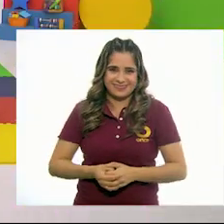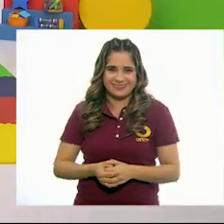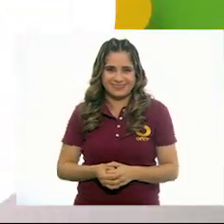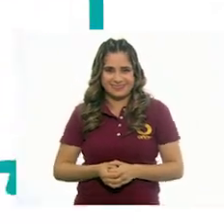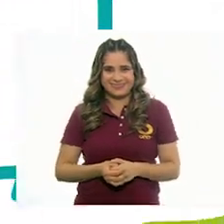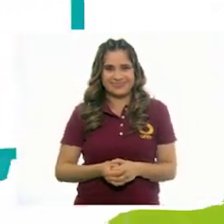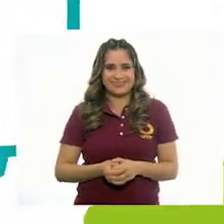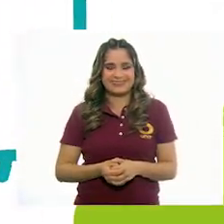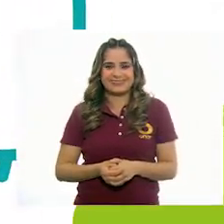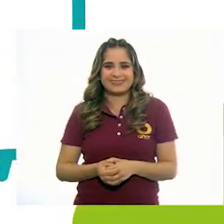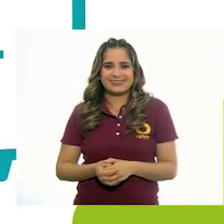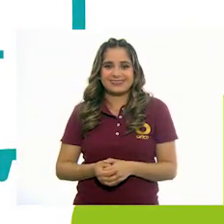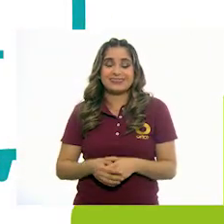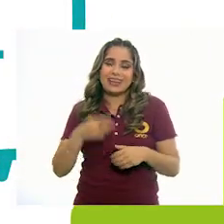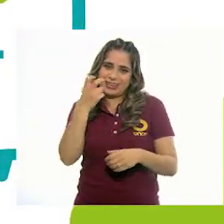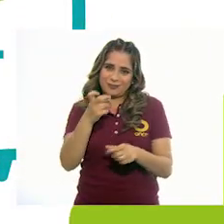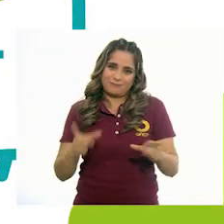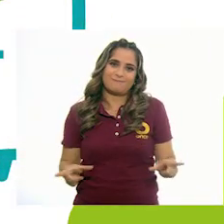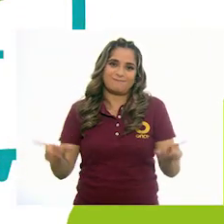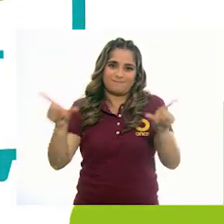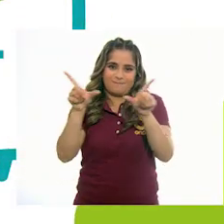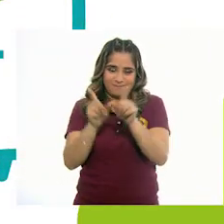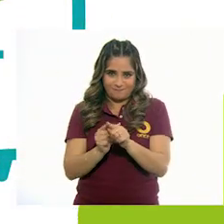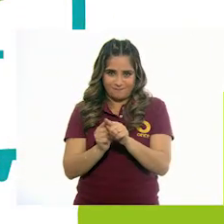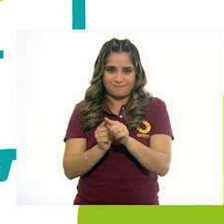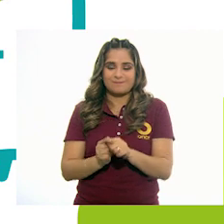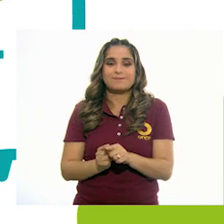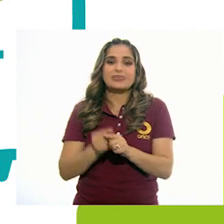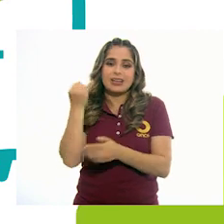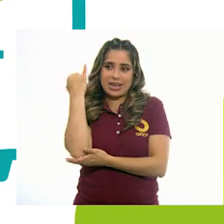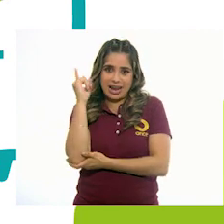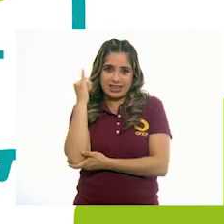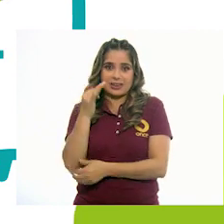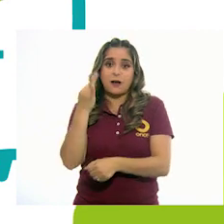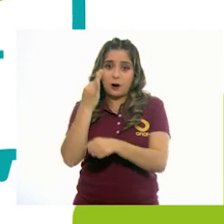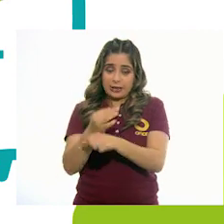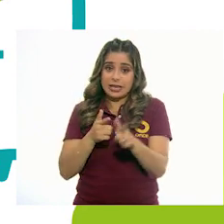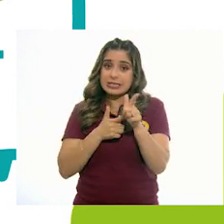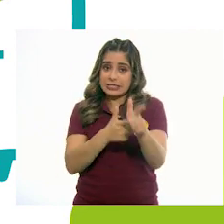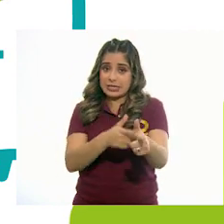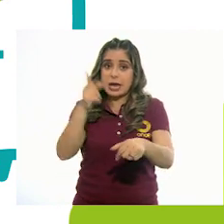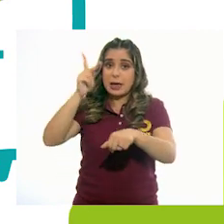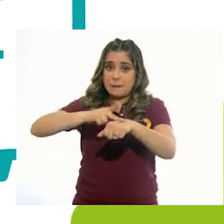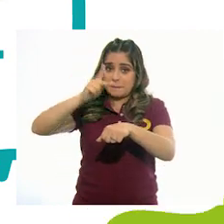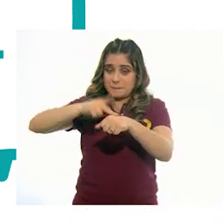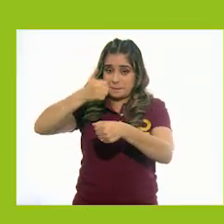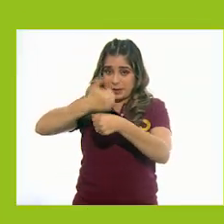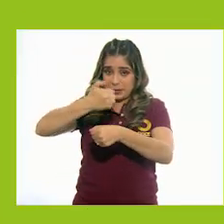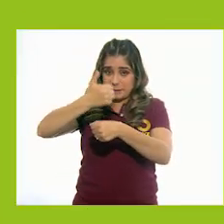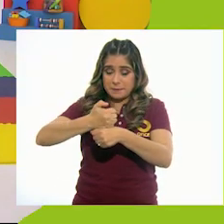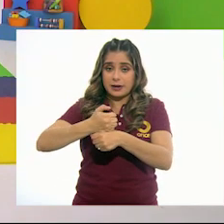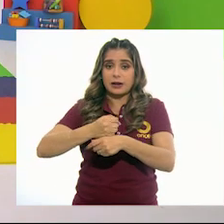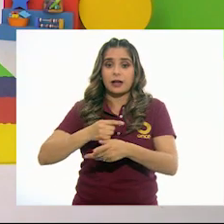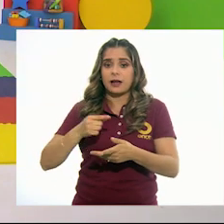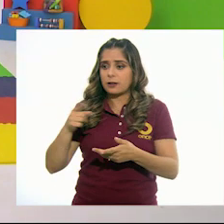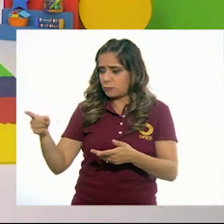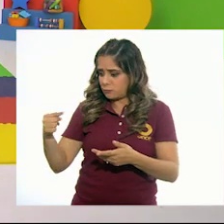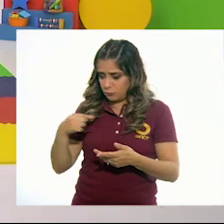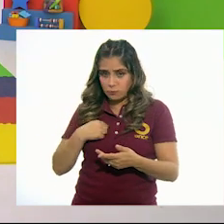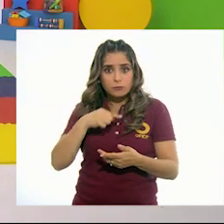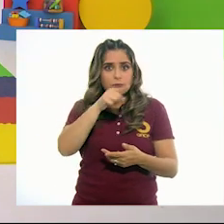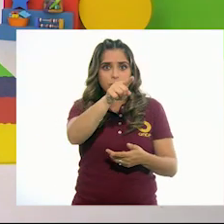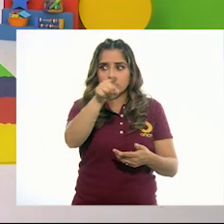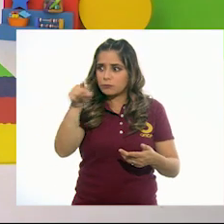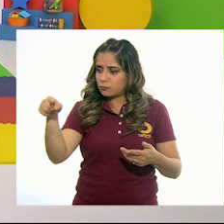¡Vikingos! Y hasta aquí terminamos con educación preescolar. Continuamos con primaria, pero ustedes y nosotras